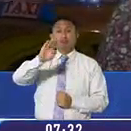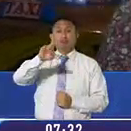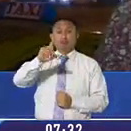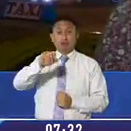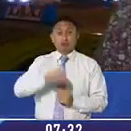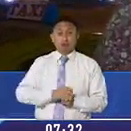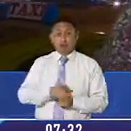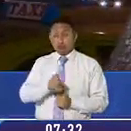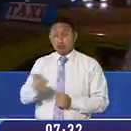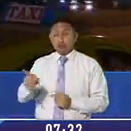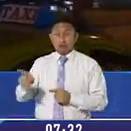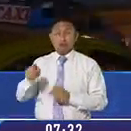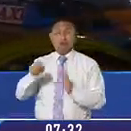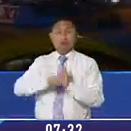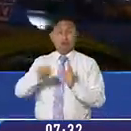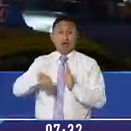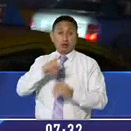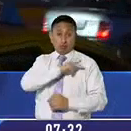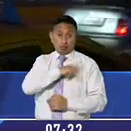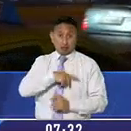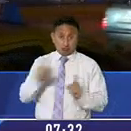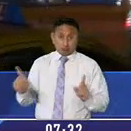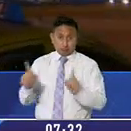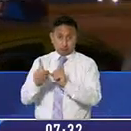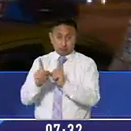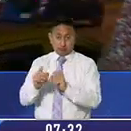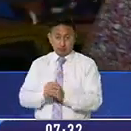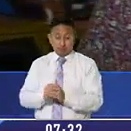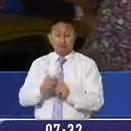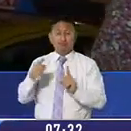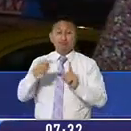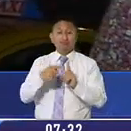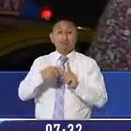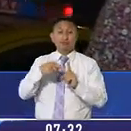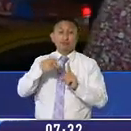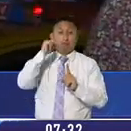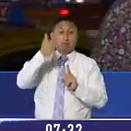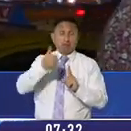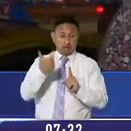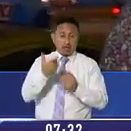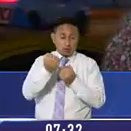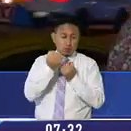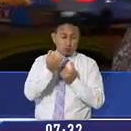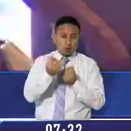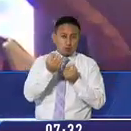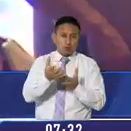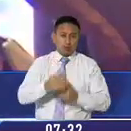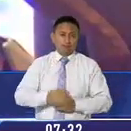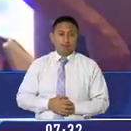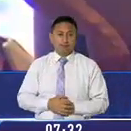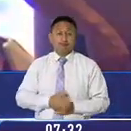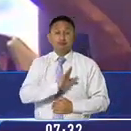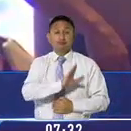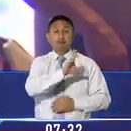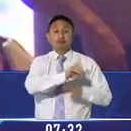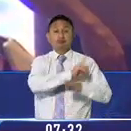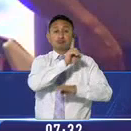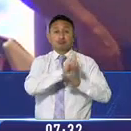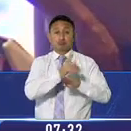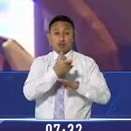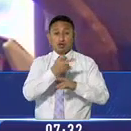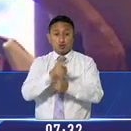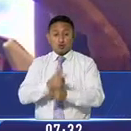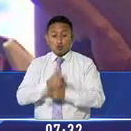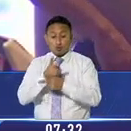ella. El abogado Pablo Quintana va a dar sus respectivas declaraciones. La directora fue puesta a buen recaudo por parte de